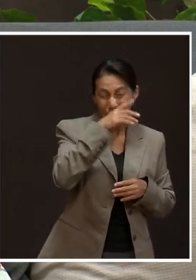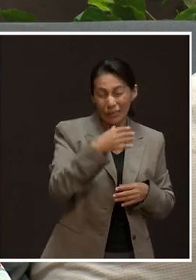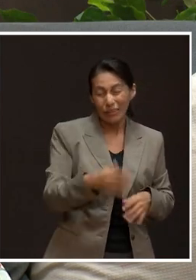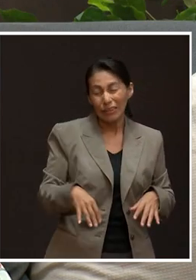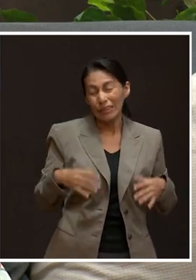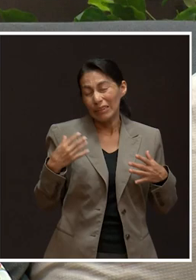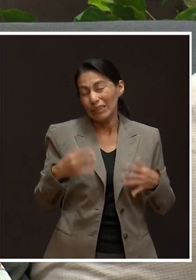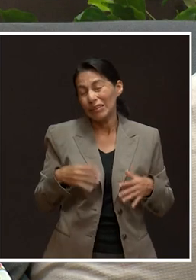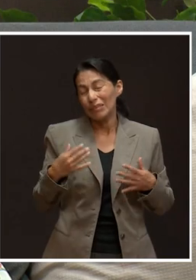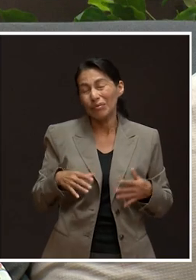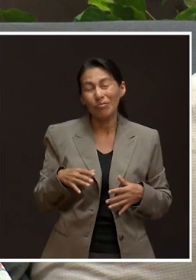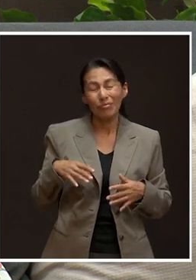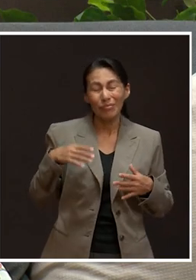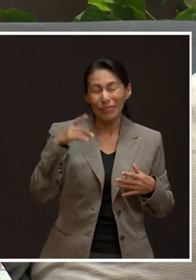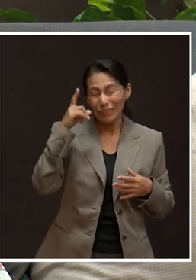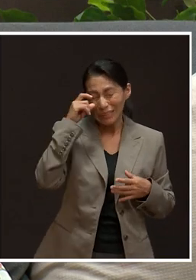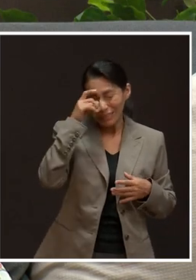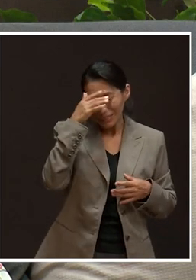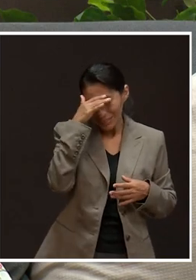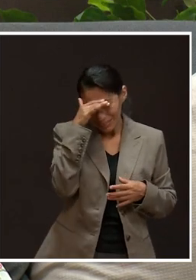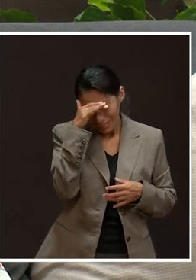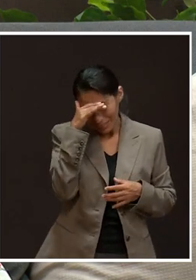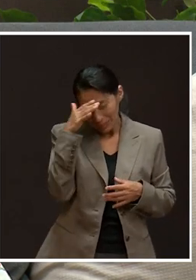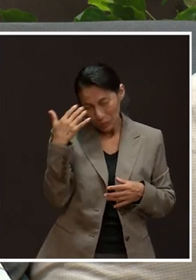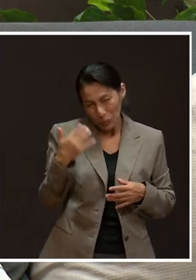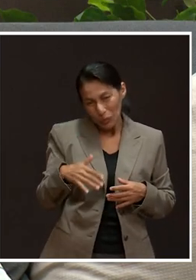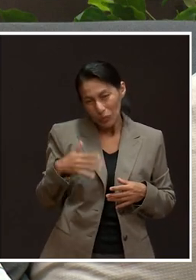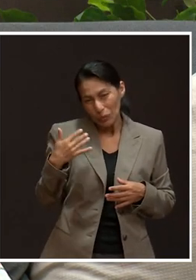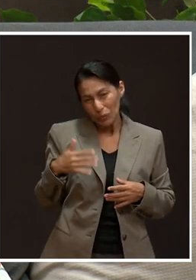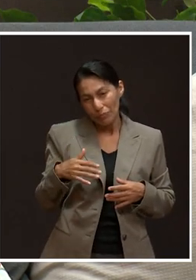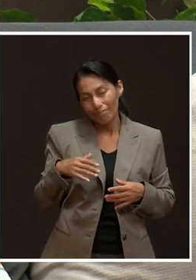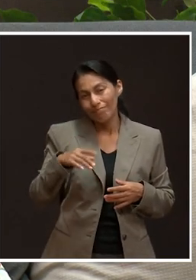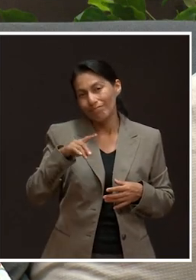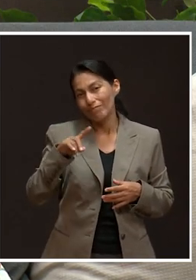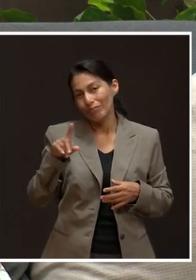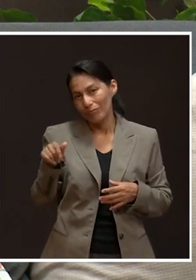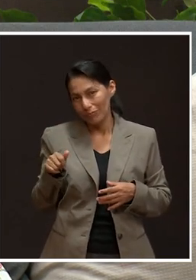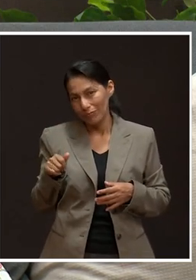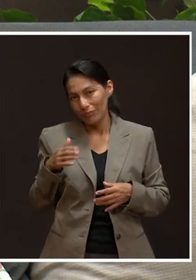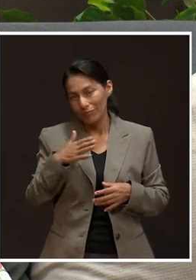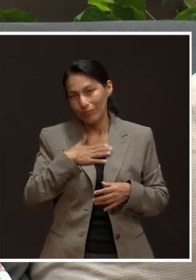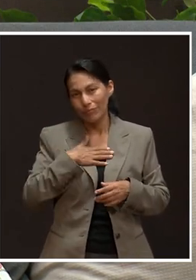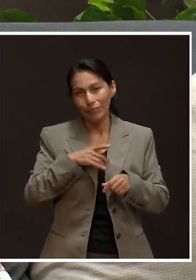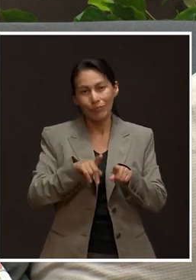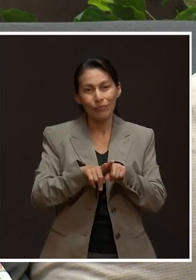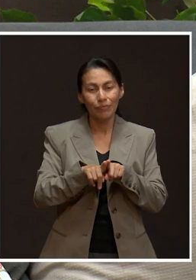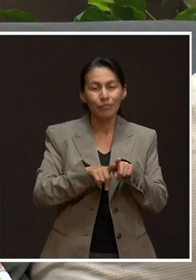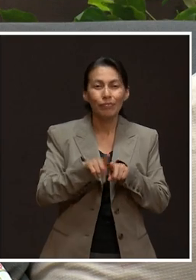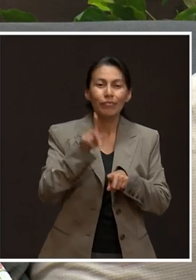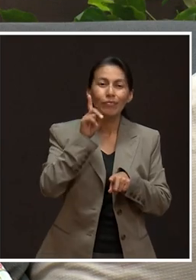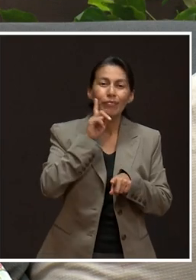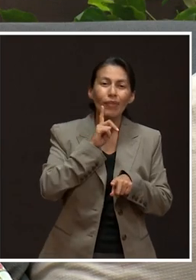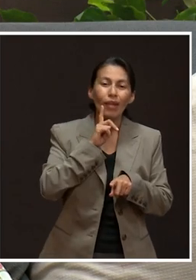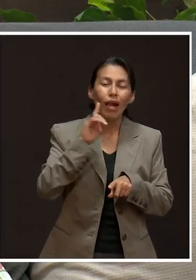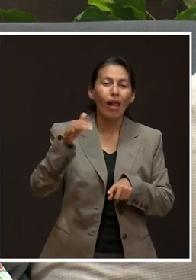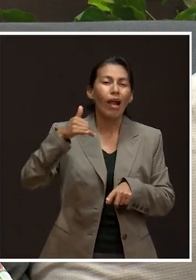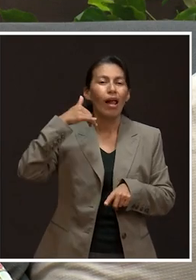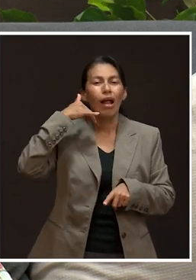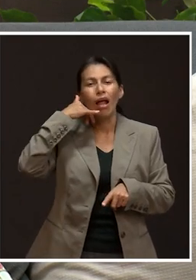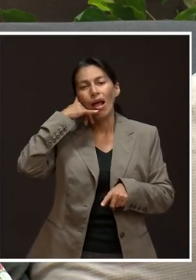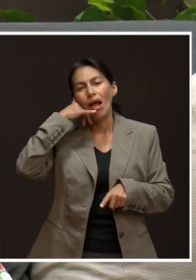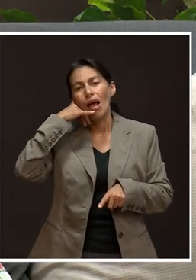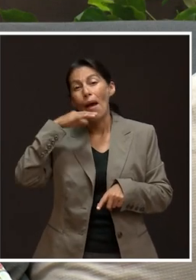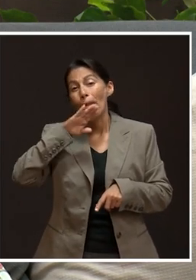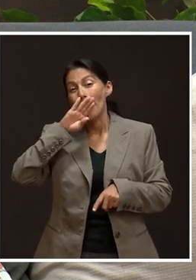yo decía, no puede ser. Y aparte, me llama mi hermana diciéndome que mi mamá